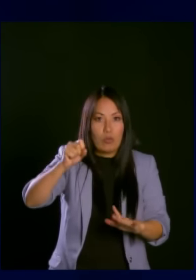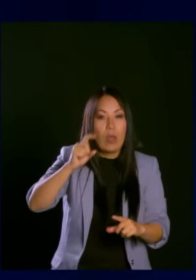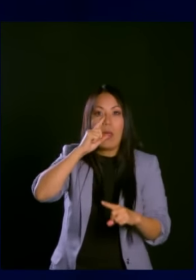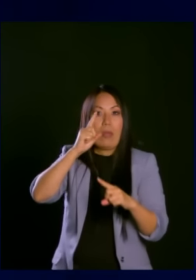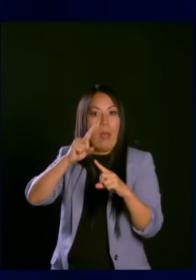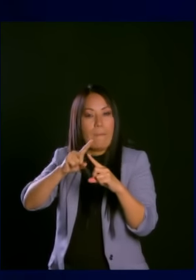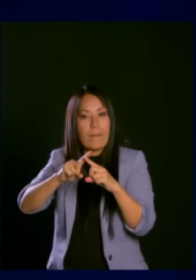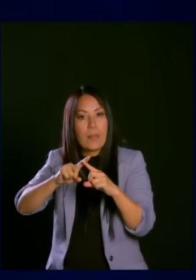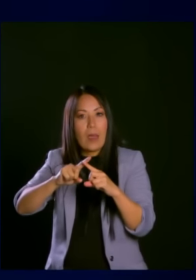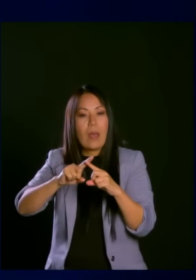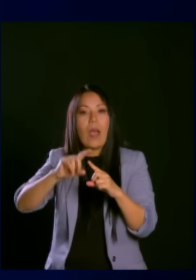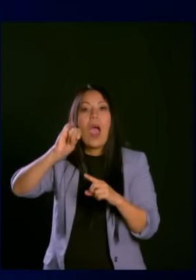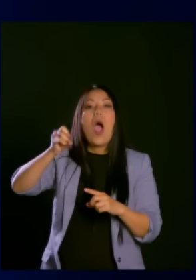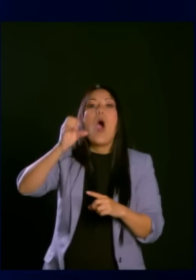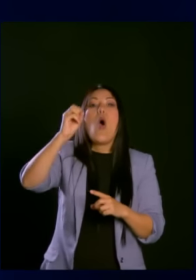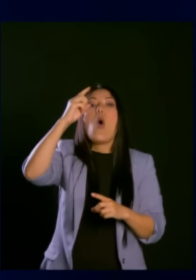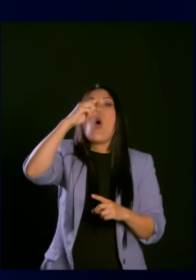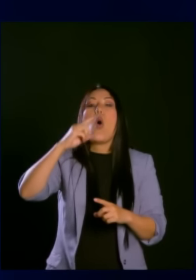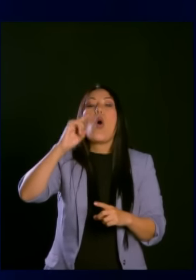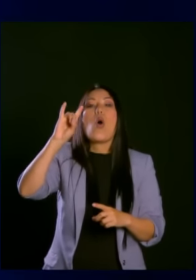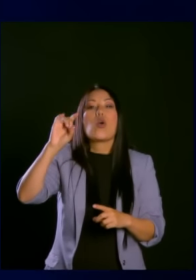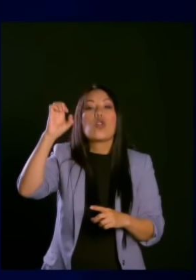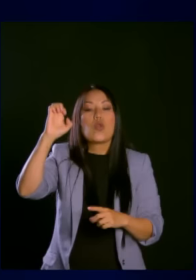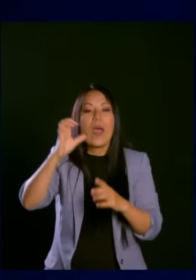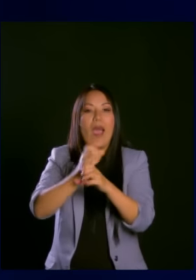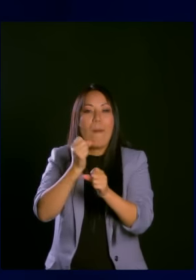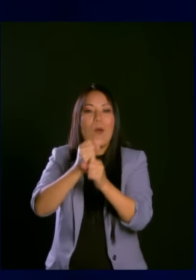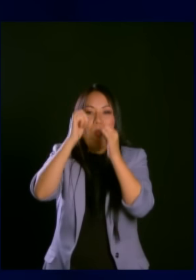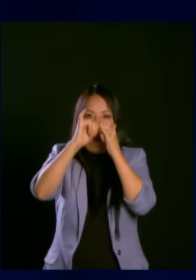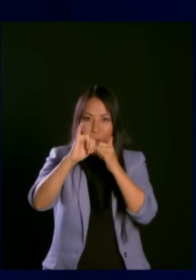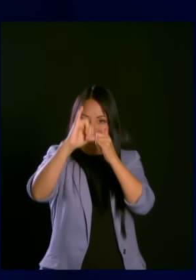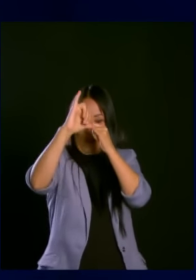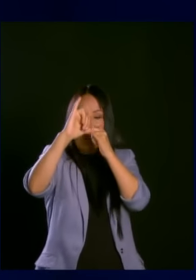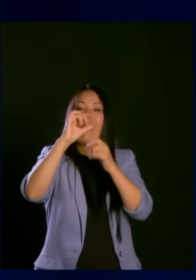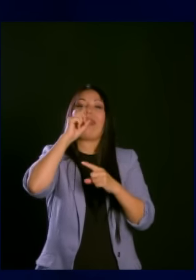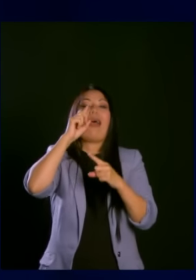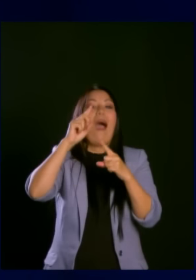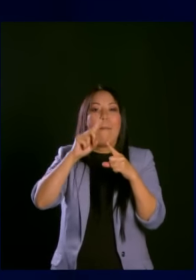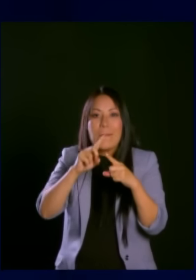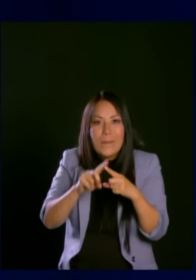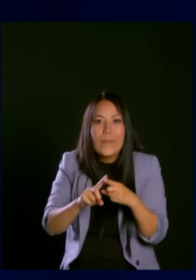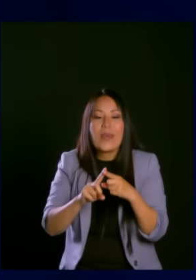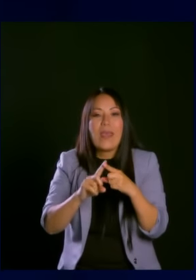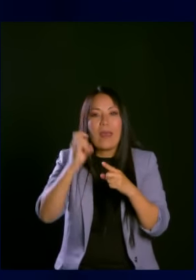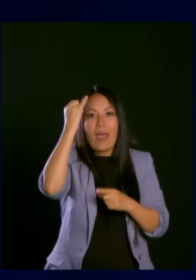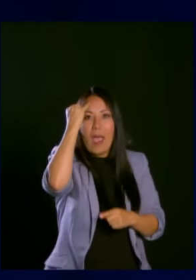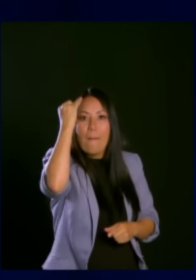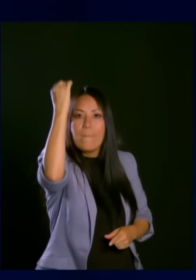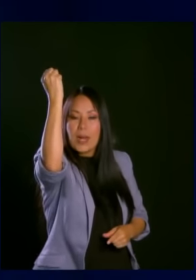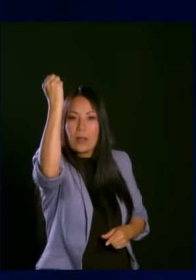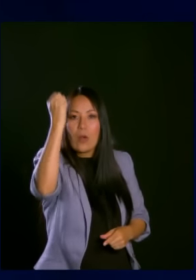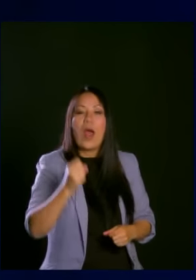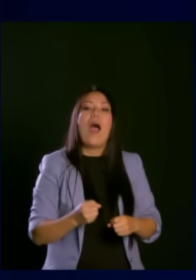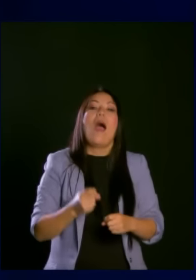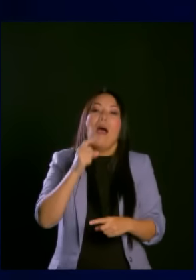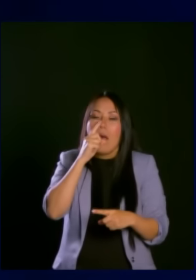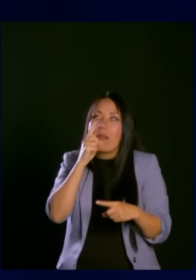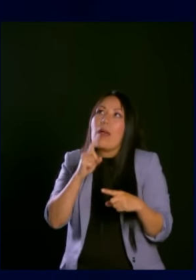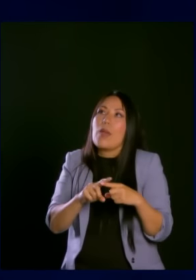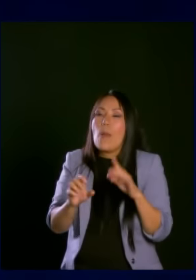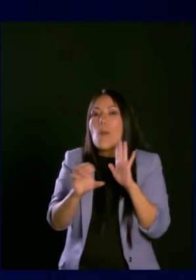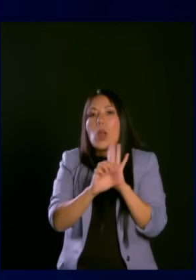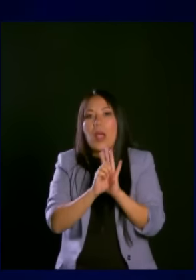un emprendimiento fallido, el rey. Ese no salió bien, ¿verdad? Lo pusieron por rey, querían rey. Dios les